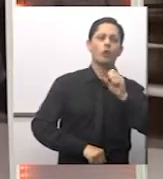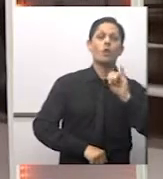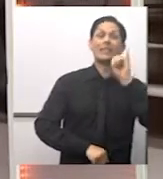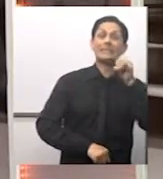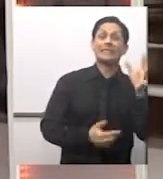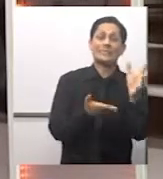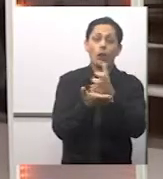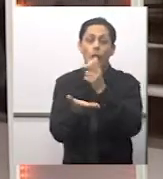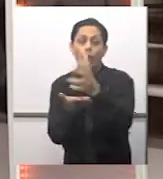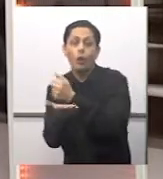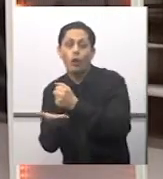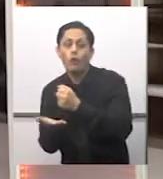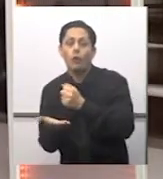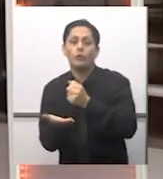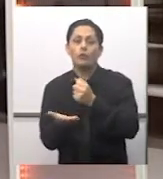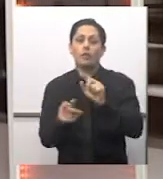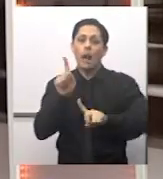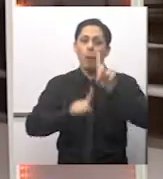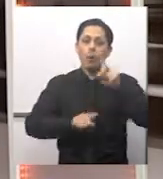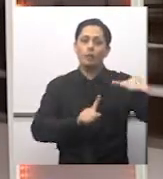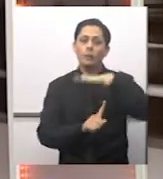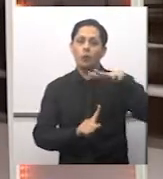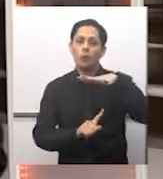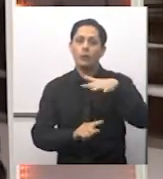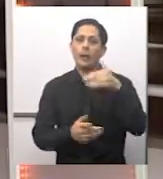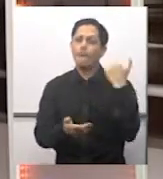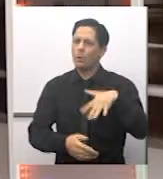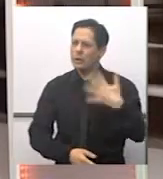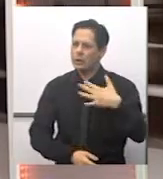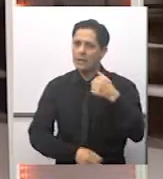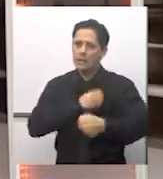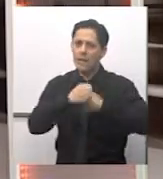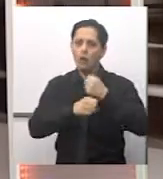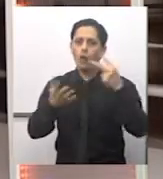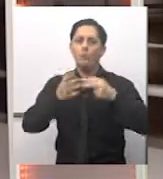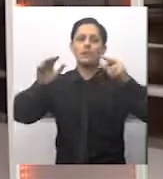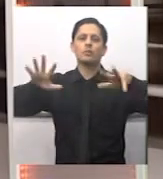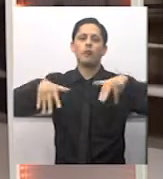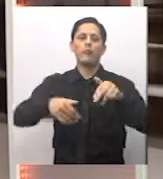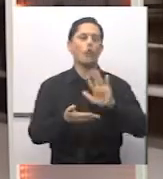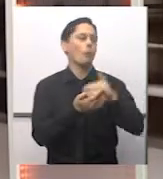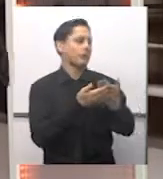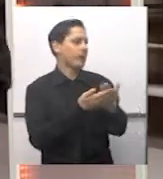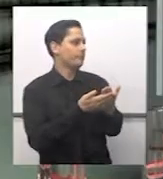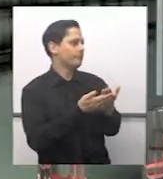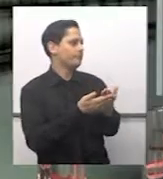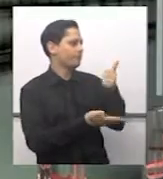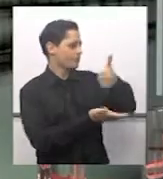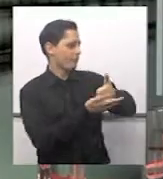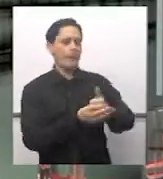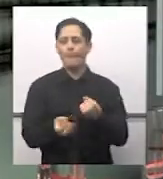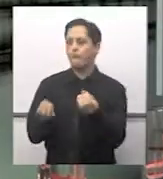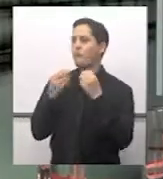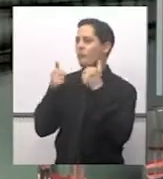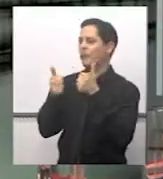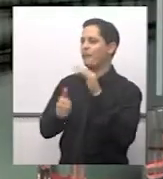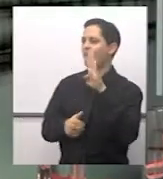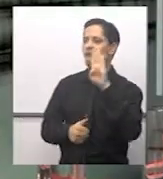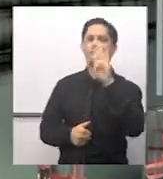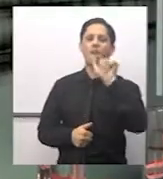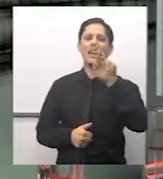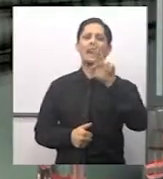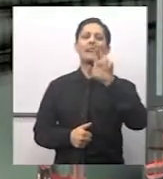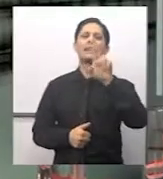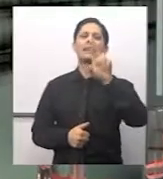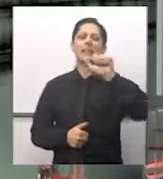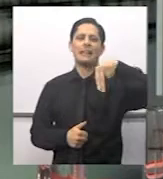que sí se logró y algunos de los hechos que pueden marcar el año 2019. Intendente, ¿cómo está? Un gusto tenerlo acá. Muy bien, Bernardo, muchas gracias y un